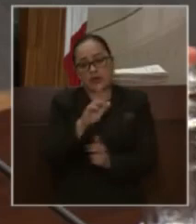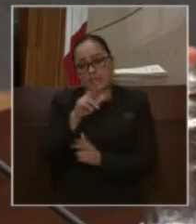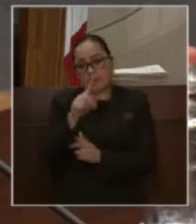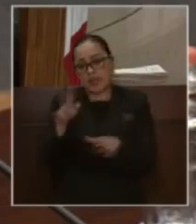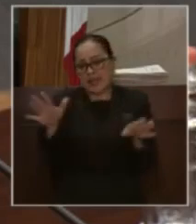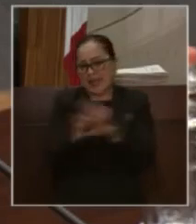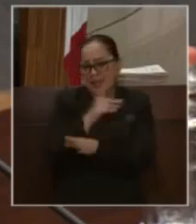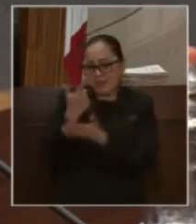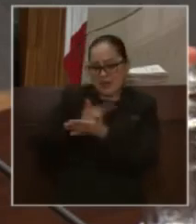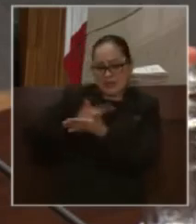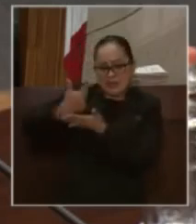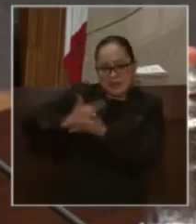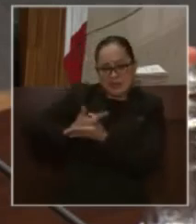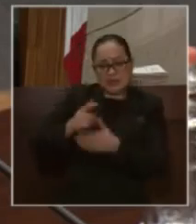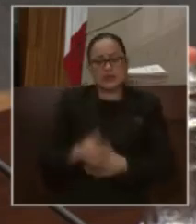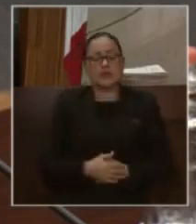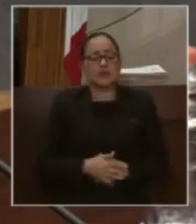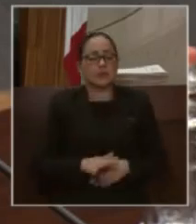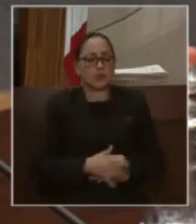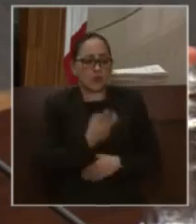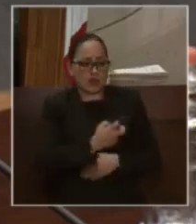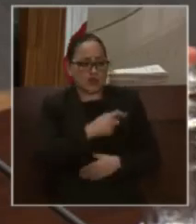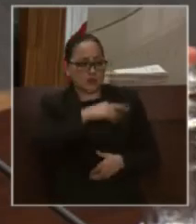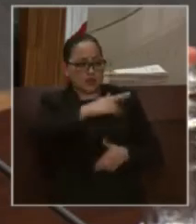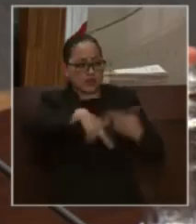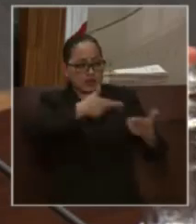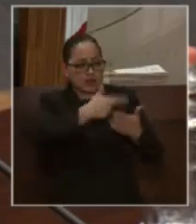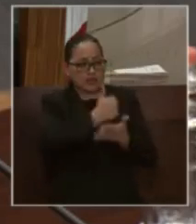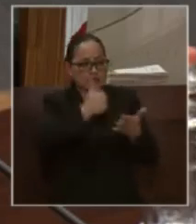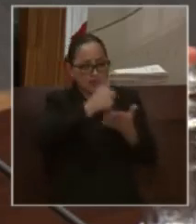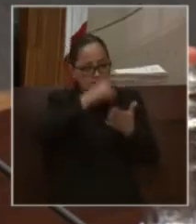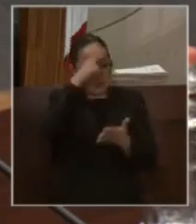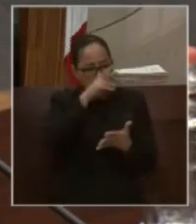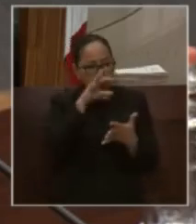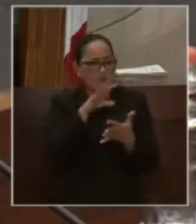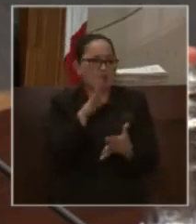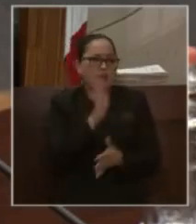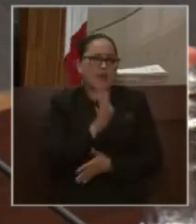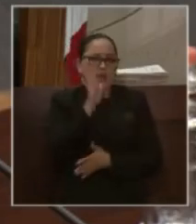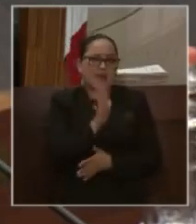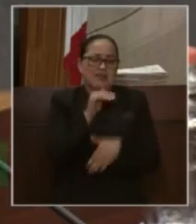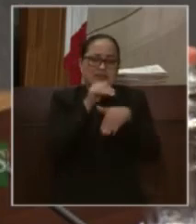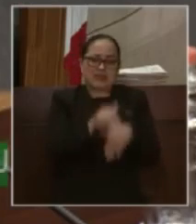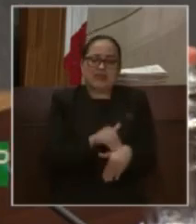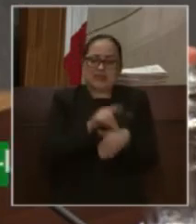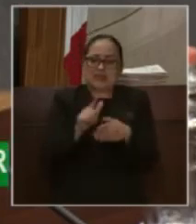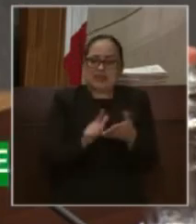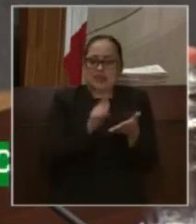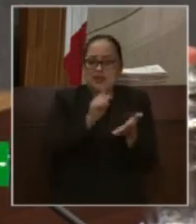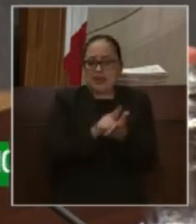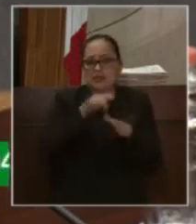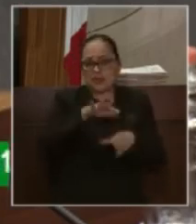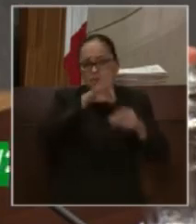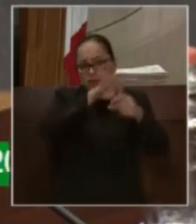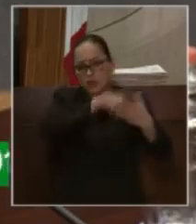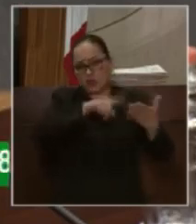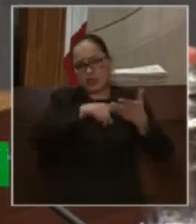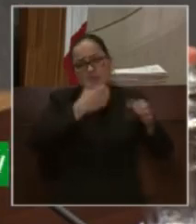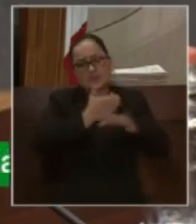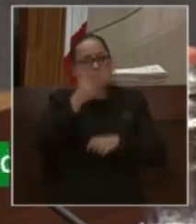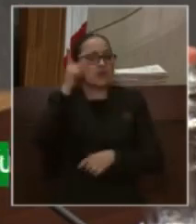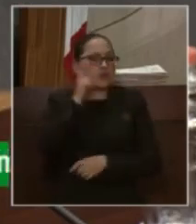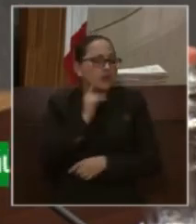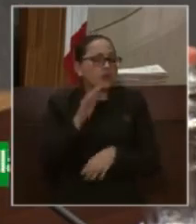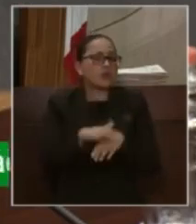proporcional. En el fondo, se propone estimar que la Sala Regional Ciudad de México inaplicó implícitamente la ley electoral local en lo que concierne a la votación